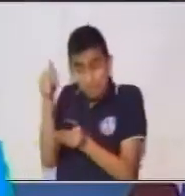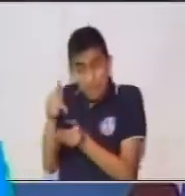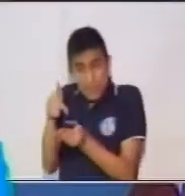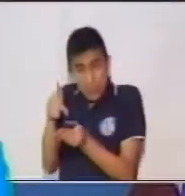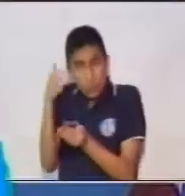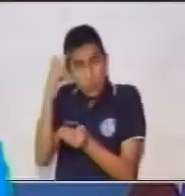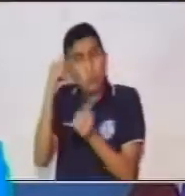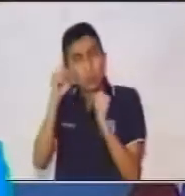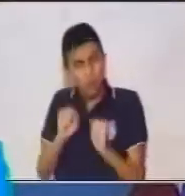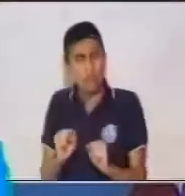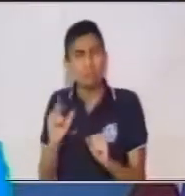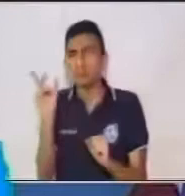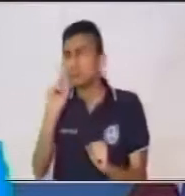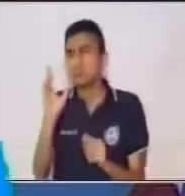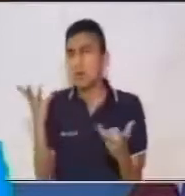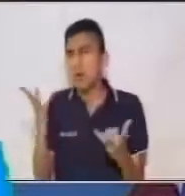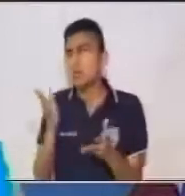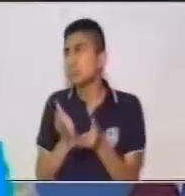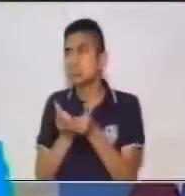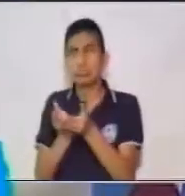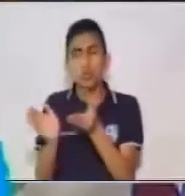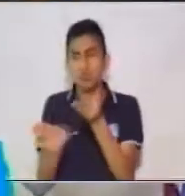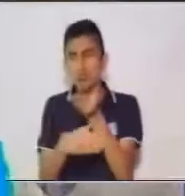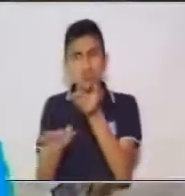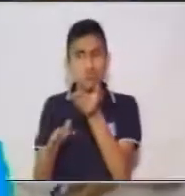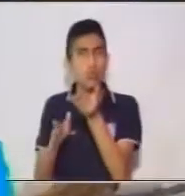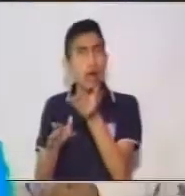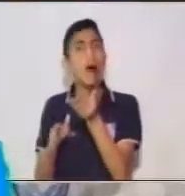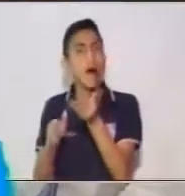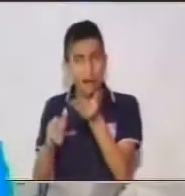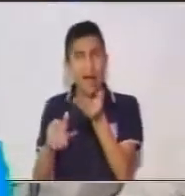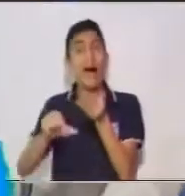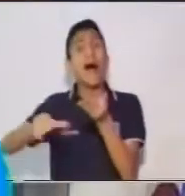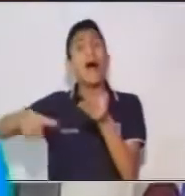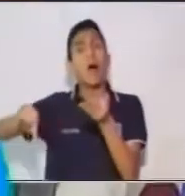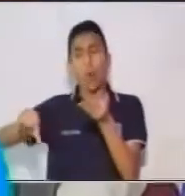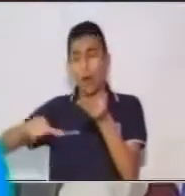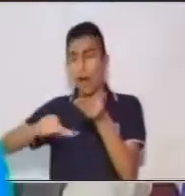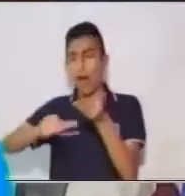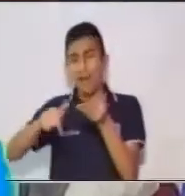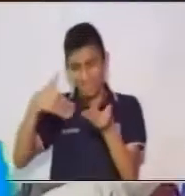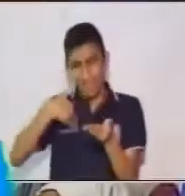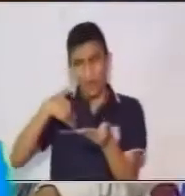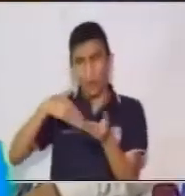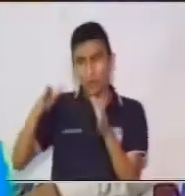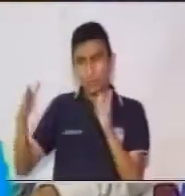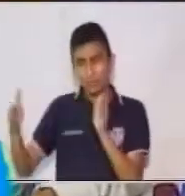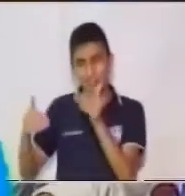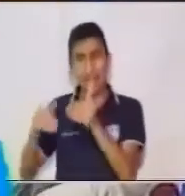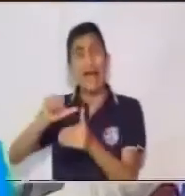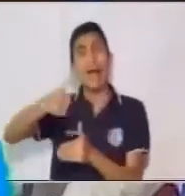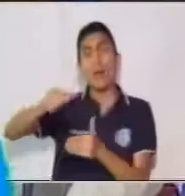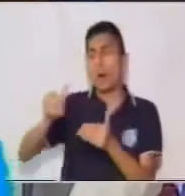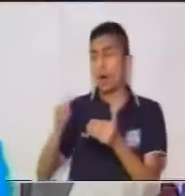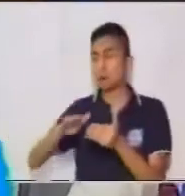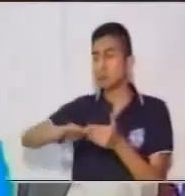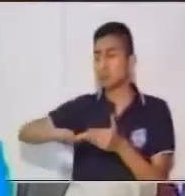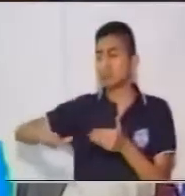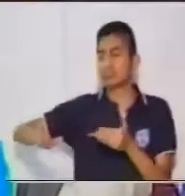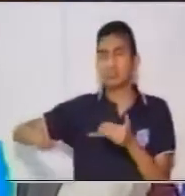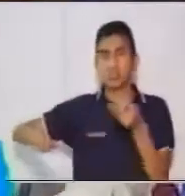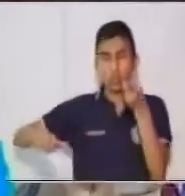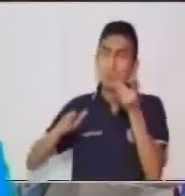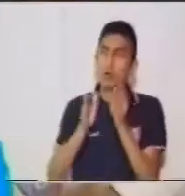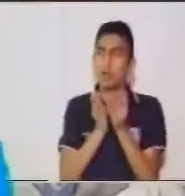navegar. ¿En dónde? Muy bien, en el agua. Tengo acá un recipiente lleno de